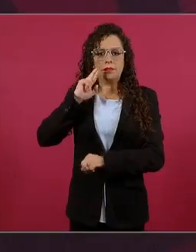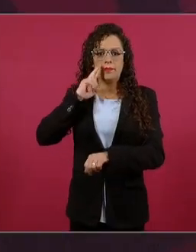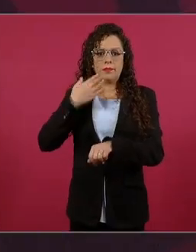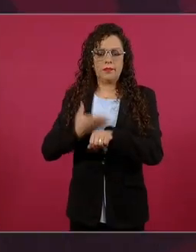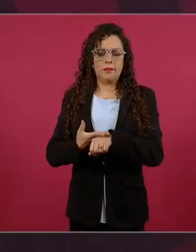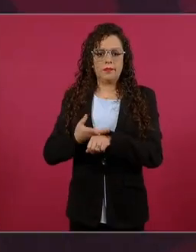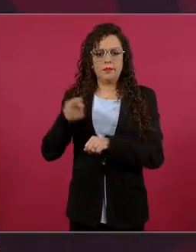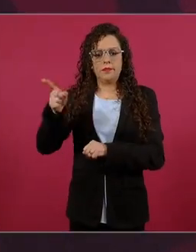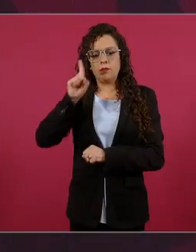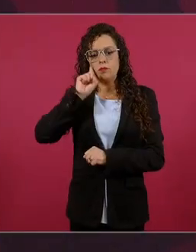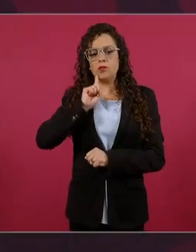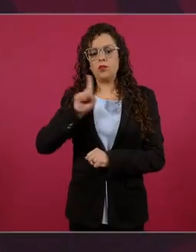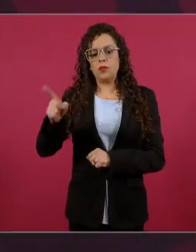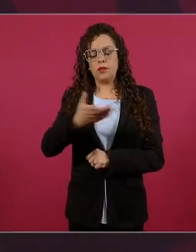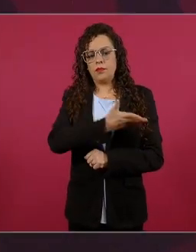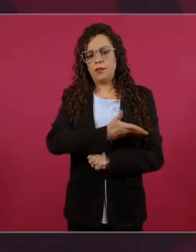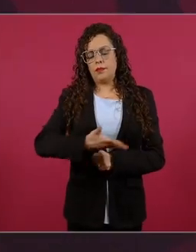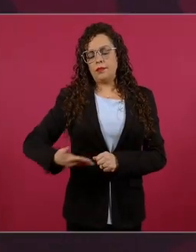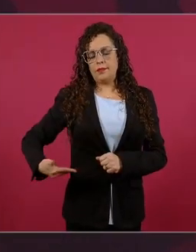constitucional.